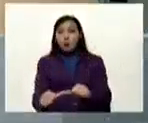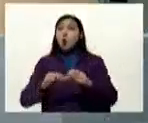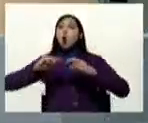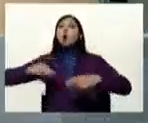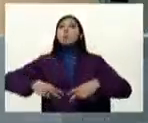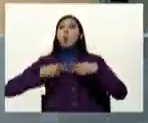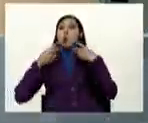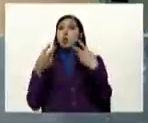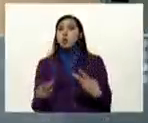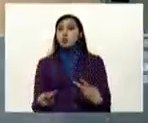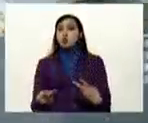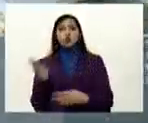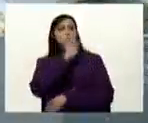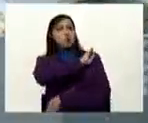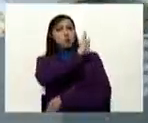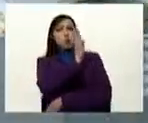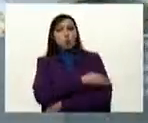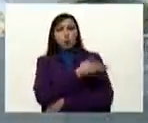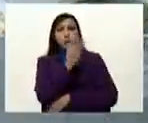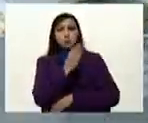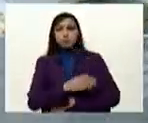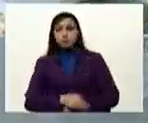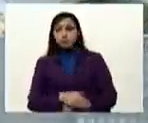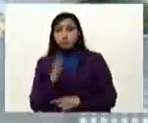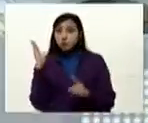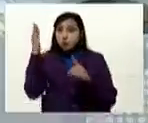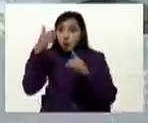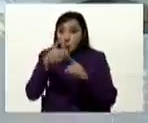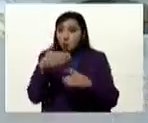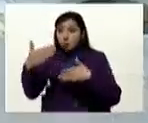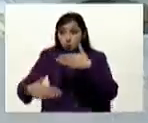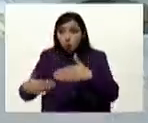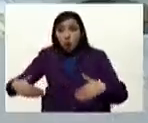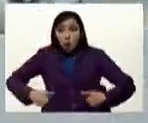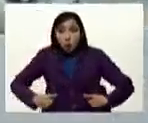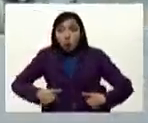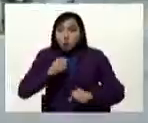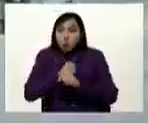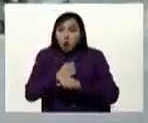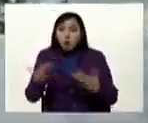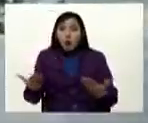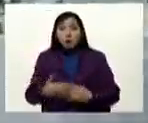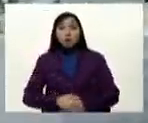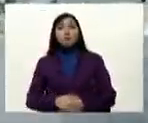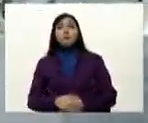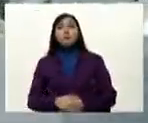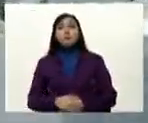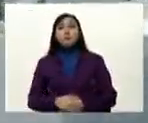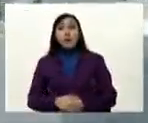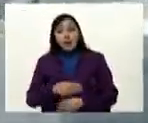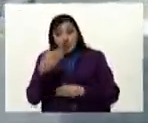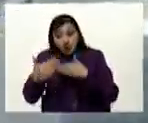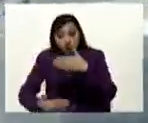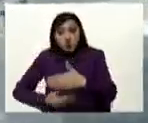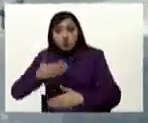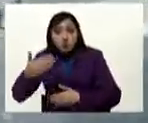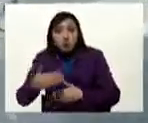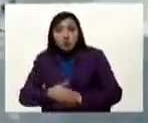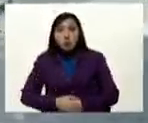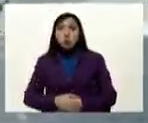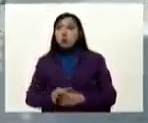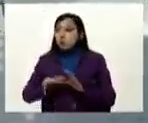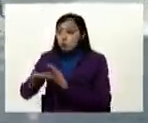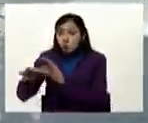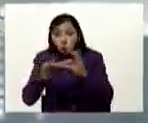moderno, poderoso. Es lo que va surgiendo de ese esfuerzo. Va surgiendo de ese esfuerzo